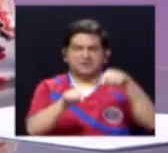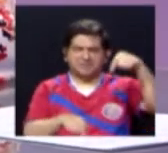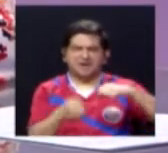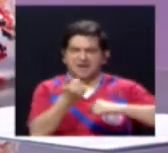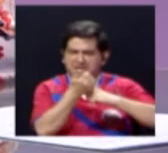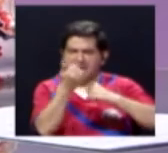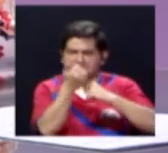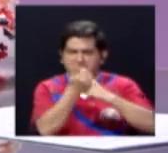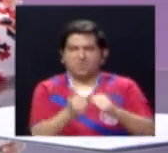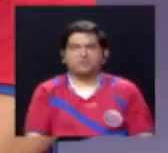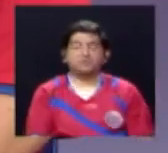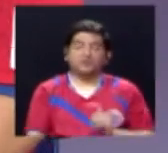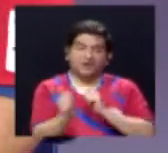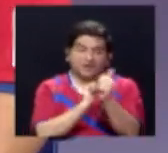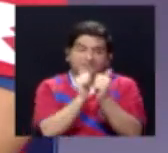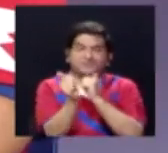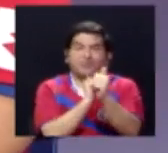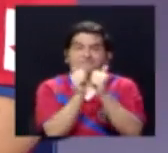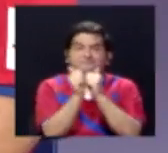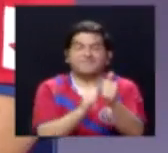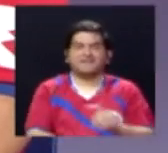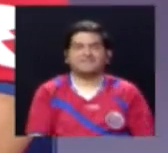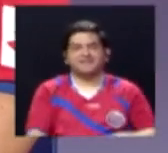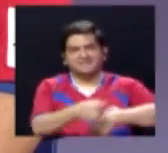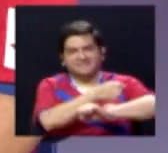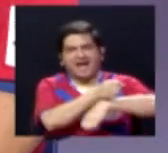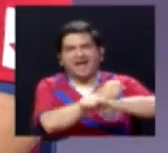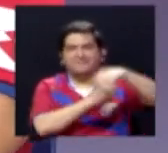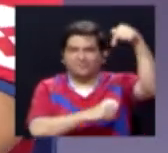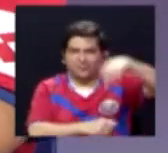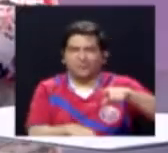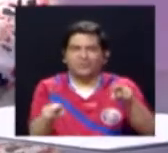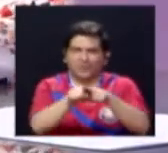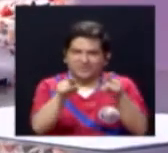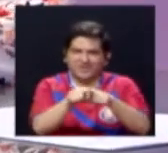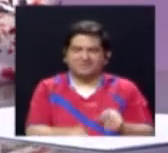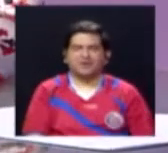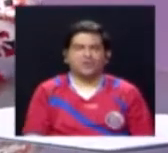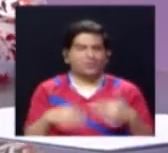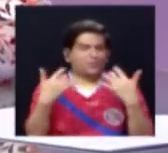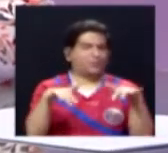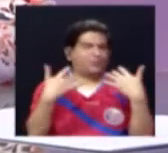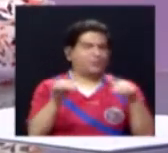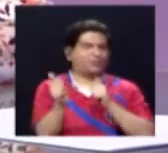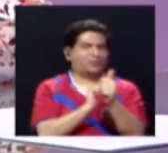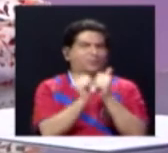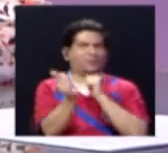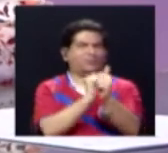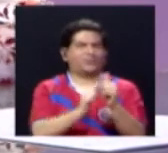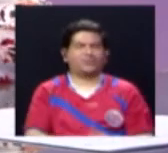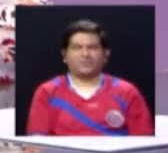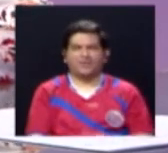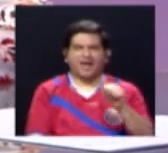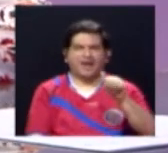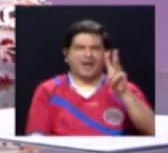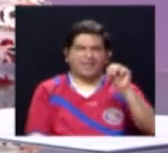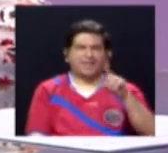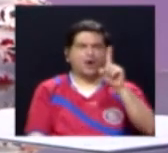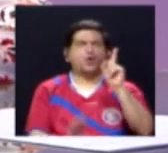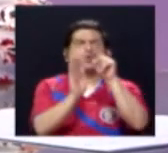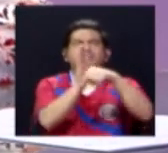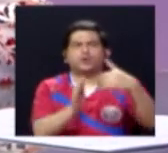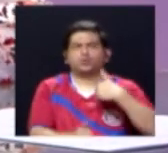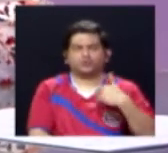estamos compitiendo con él con el fútbol de hoy la competencia verdad alejandro me queda como un minuto